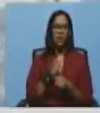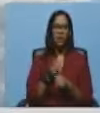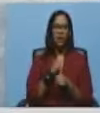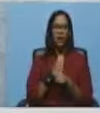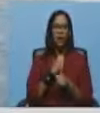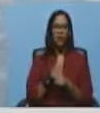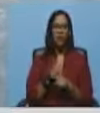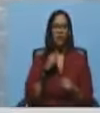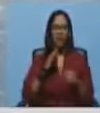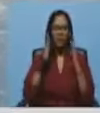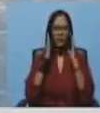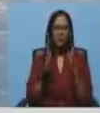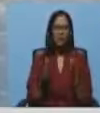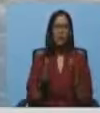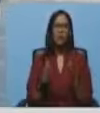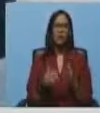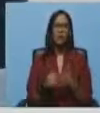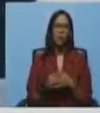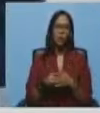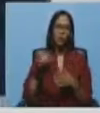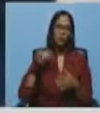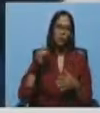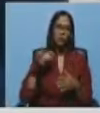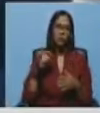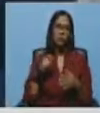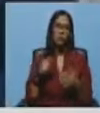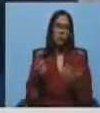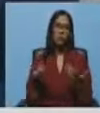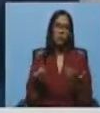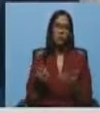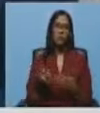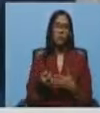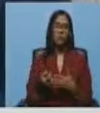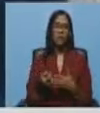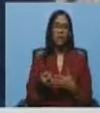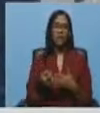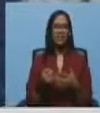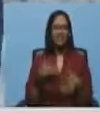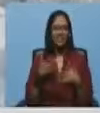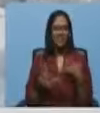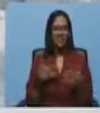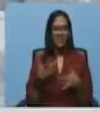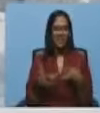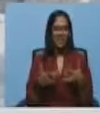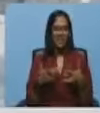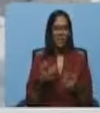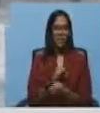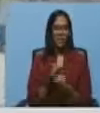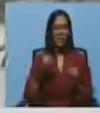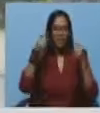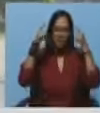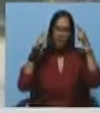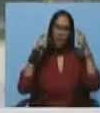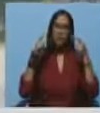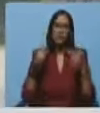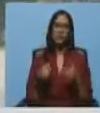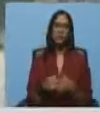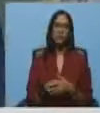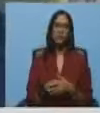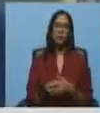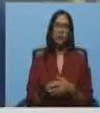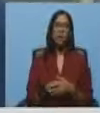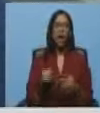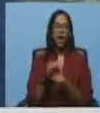te están es exigiendo un reclamo? Entonces yo creo que esa sensibilidad, esa conducta que al final es Chávez, que al